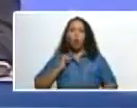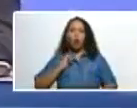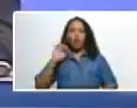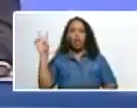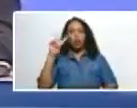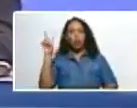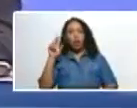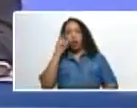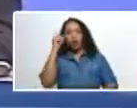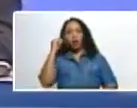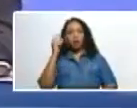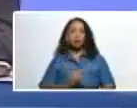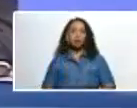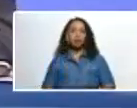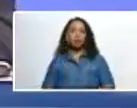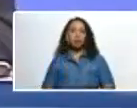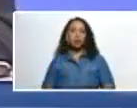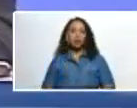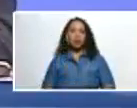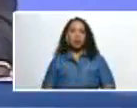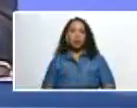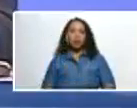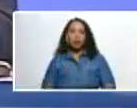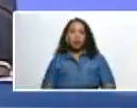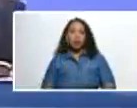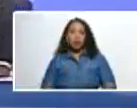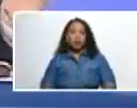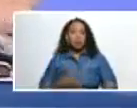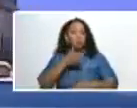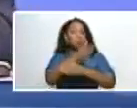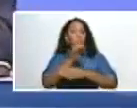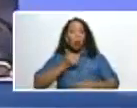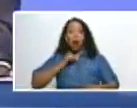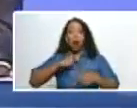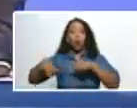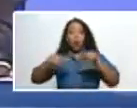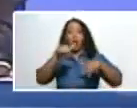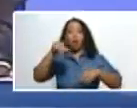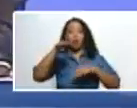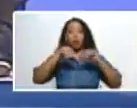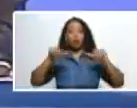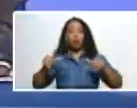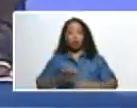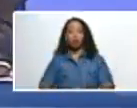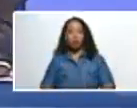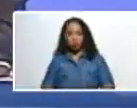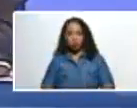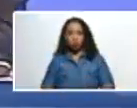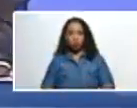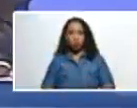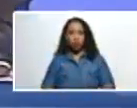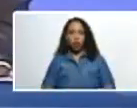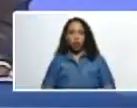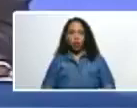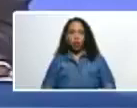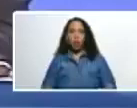venezolano, venezolana, circular por cualquier lugar del territorio. ¿Hemos